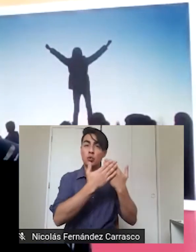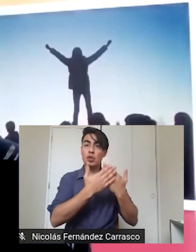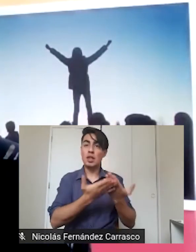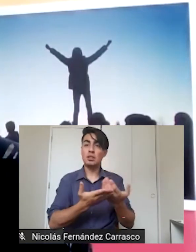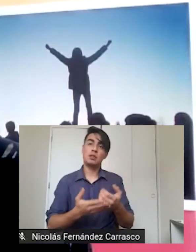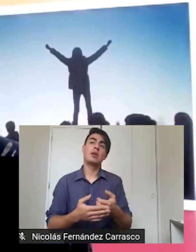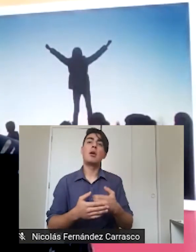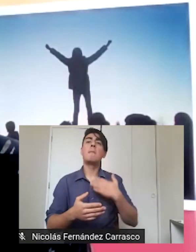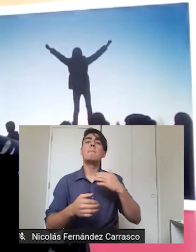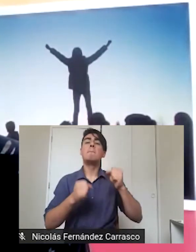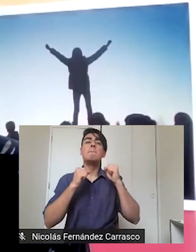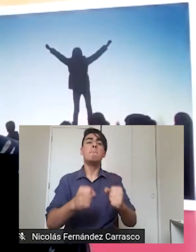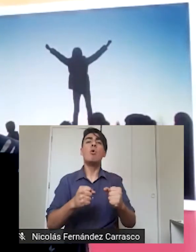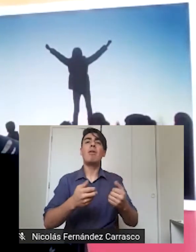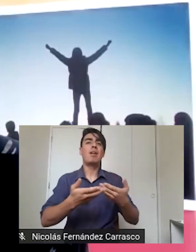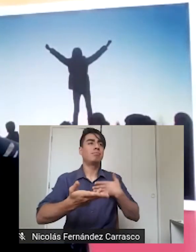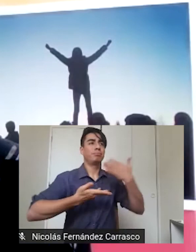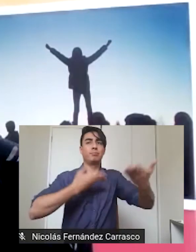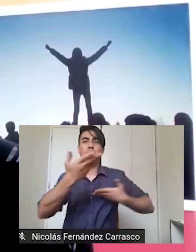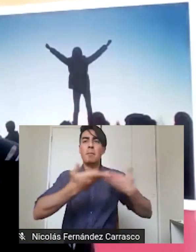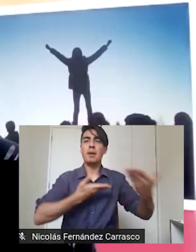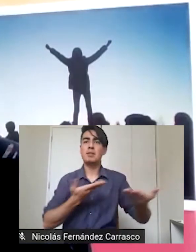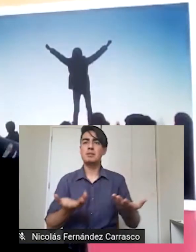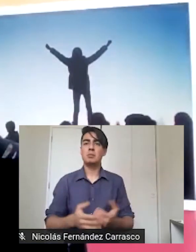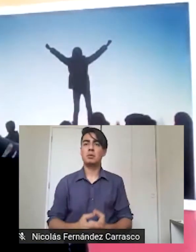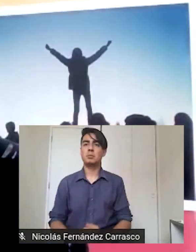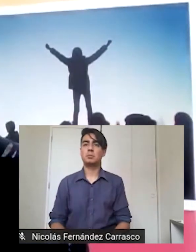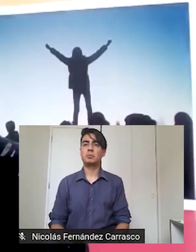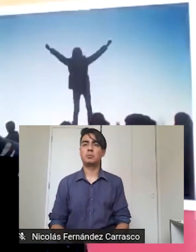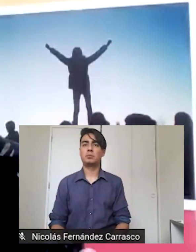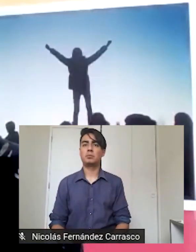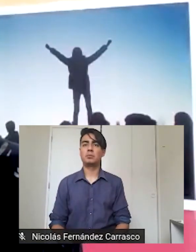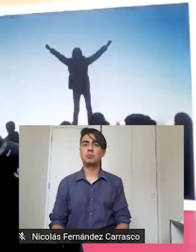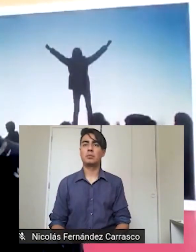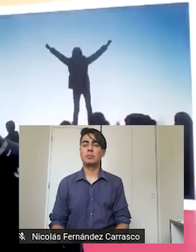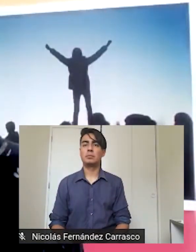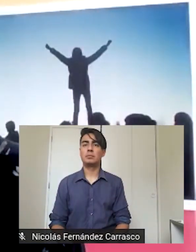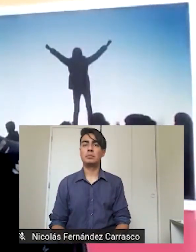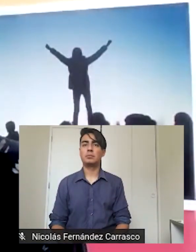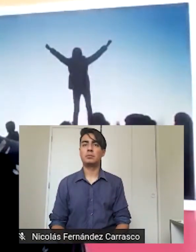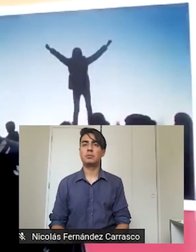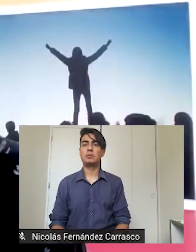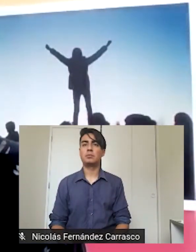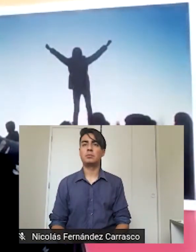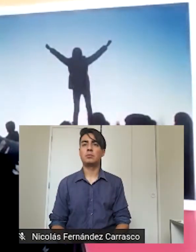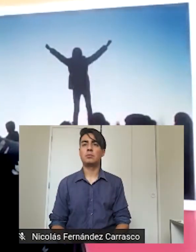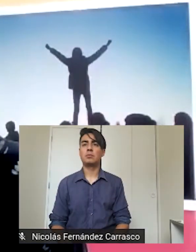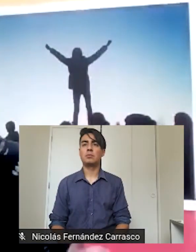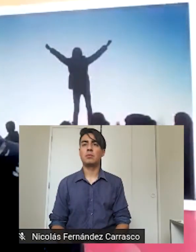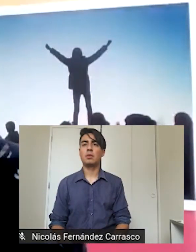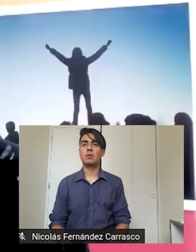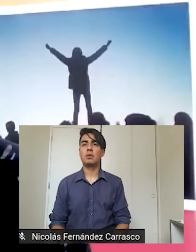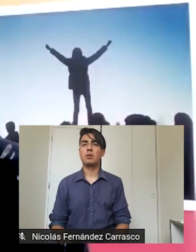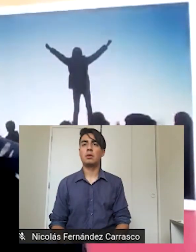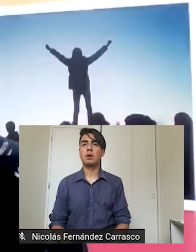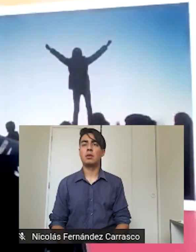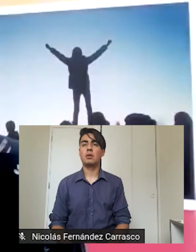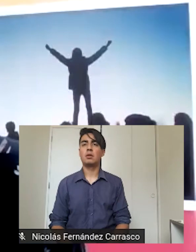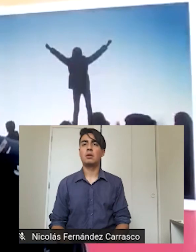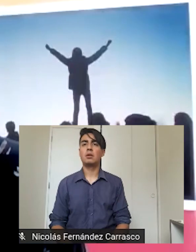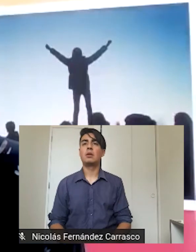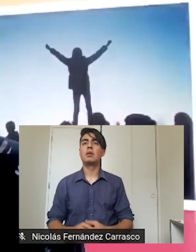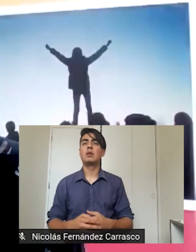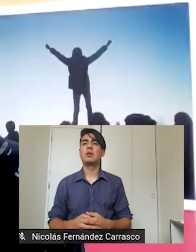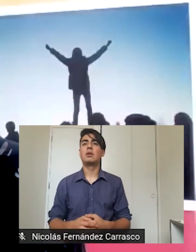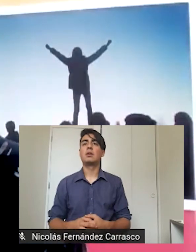Y en lo que nos han comentado es que hacen preguntas que no